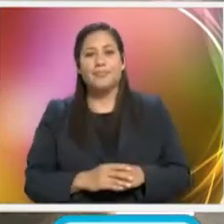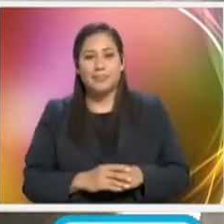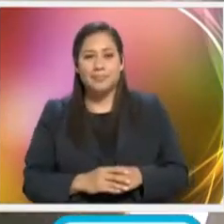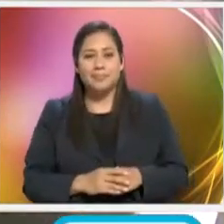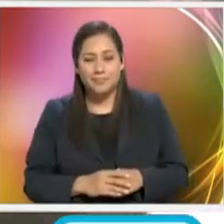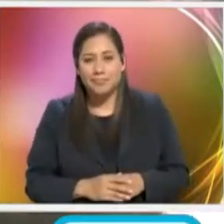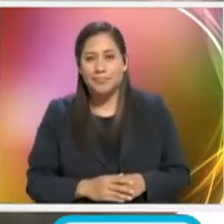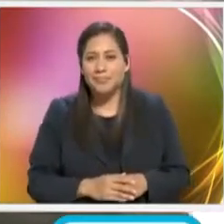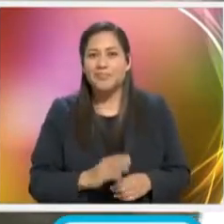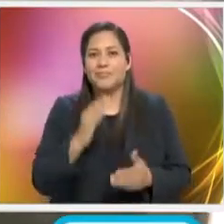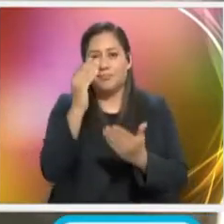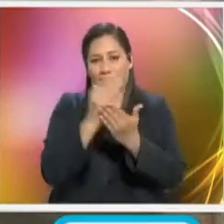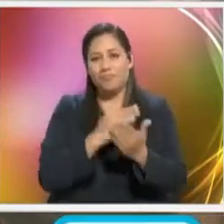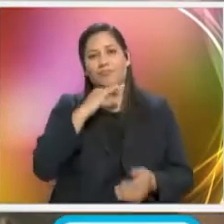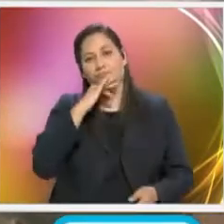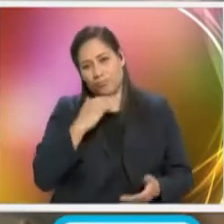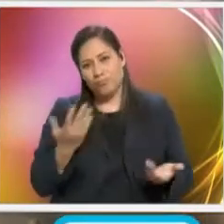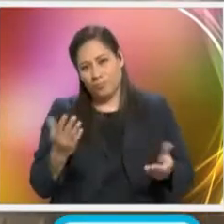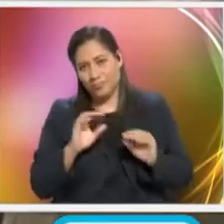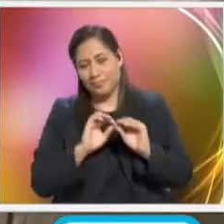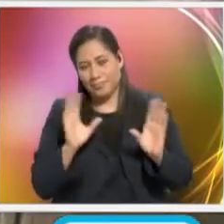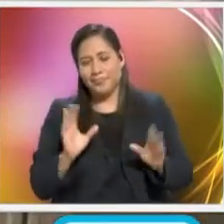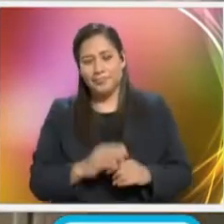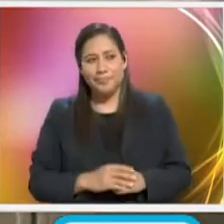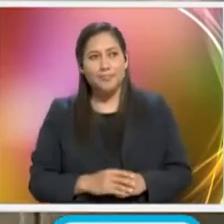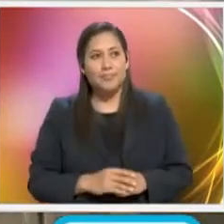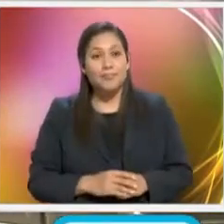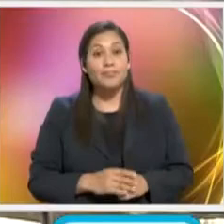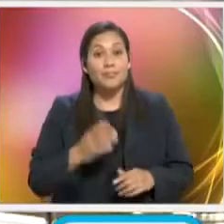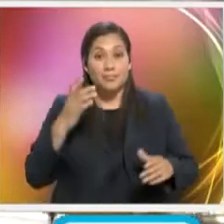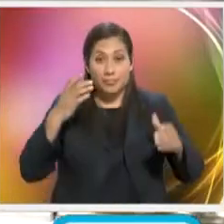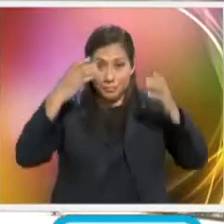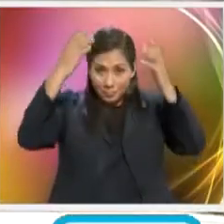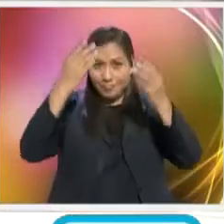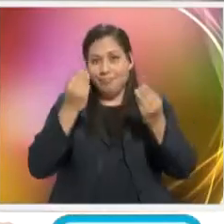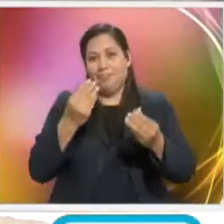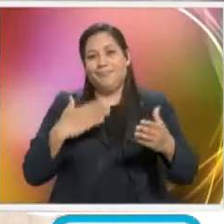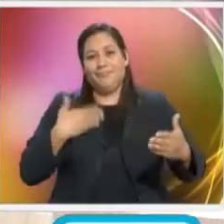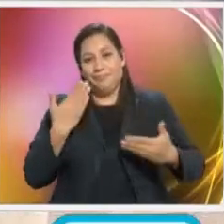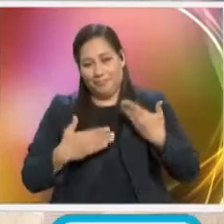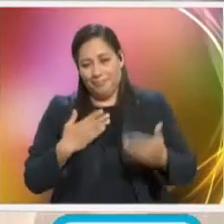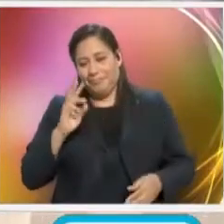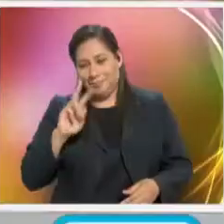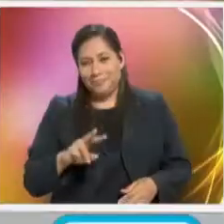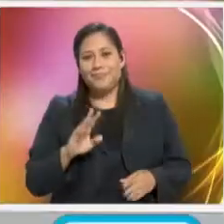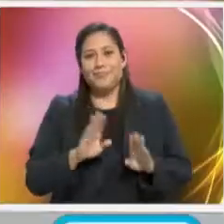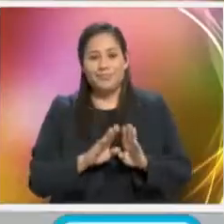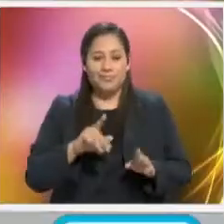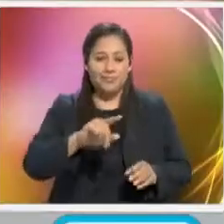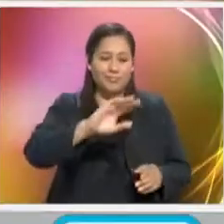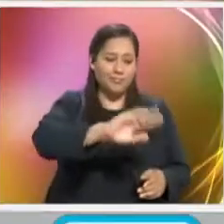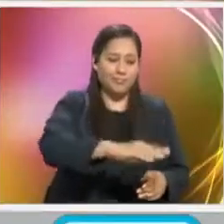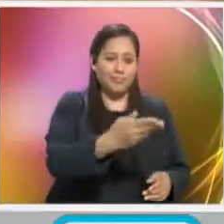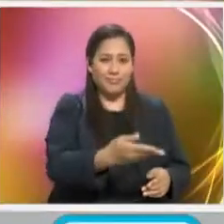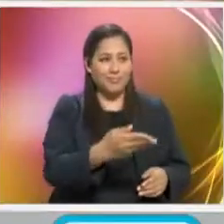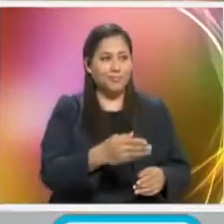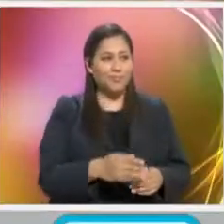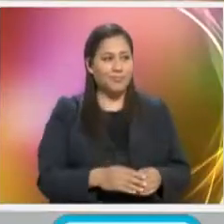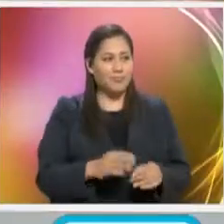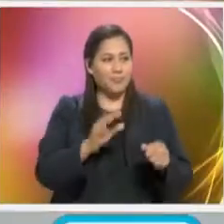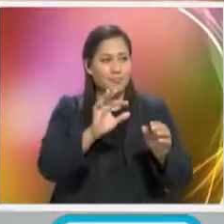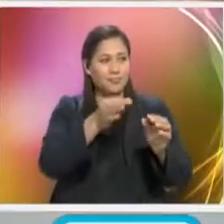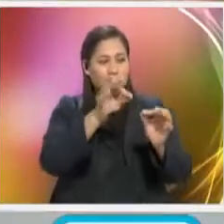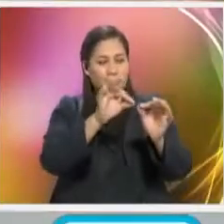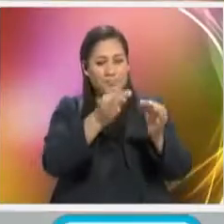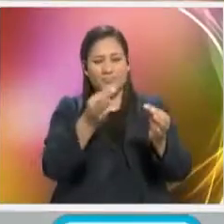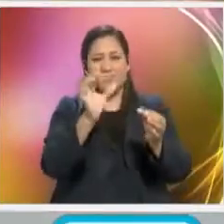natural, menos contaminación, todo. ¿no? Claro. Caritas. Chef, qué divertido. Si le me pones la pasé muy bien. de estas hojuelas azucaradas, rómpanos un poquito